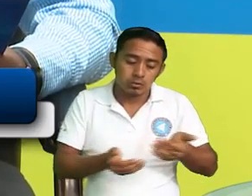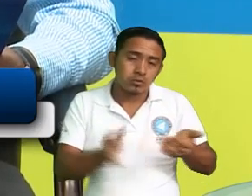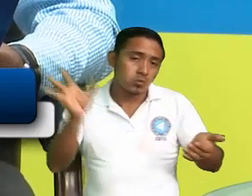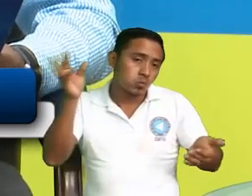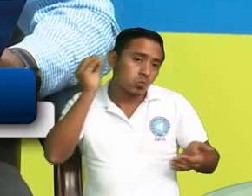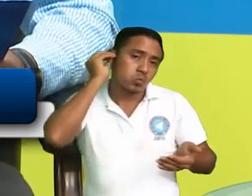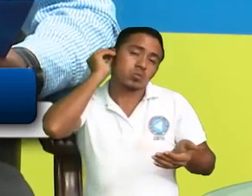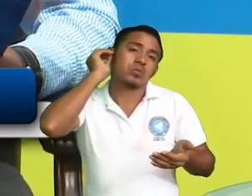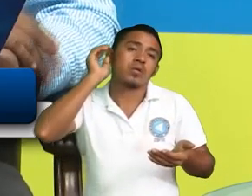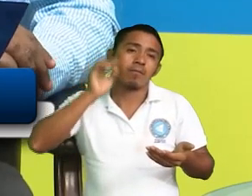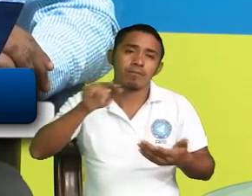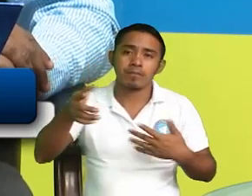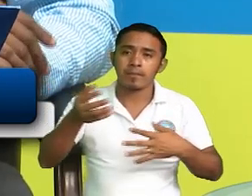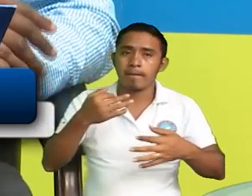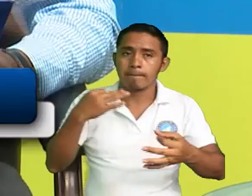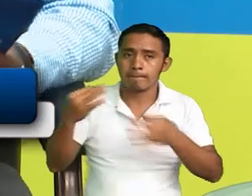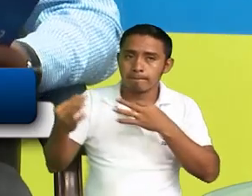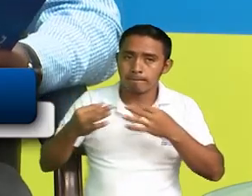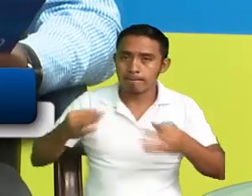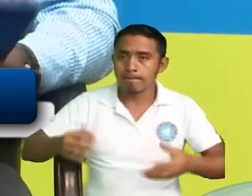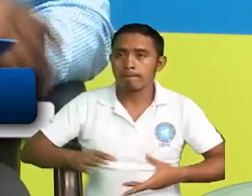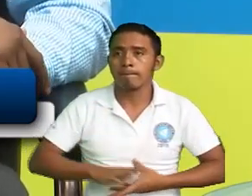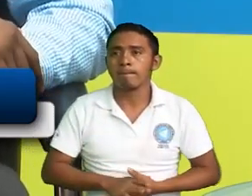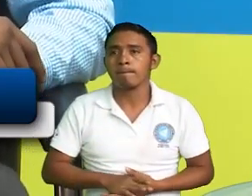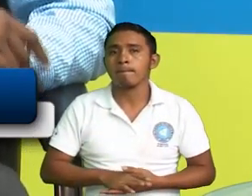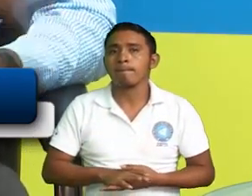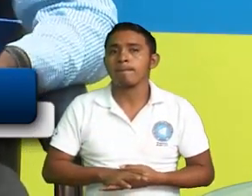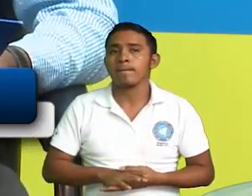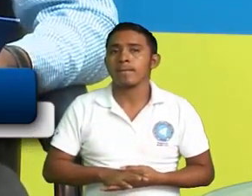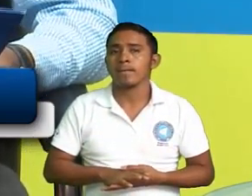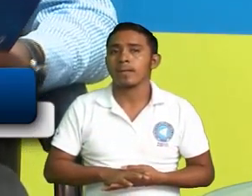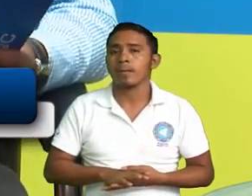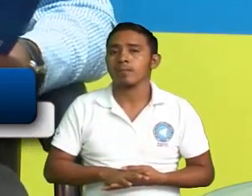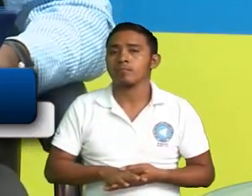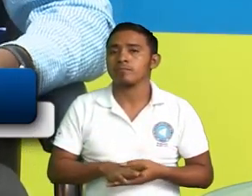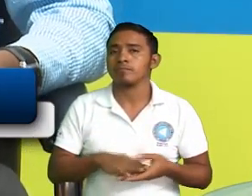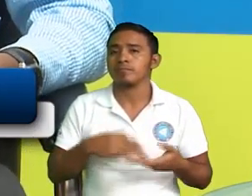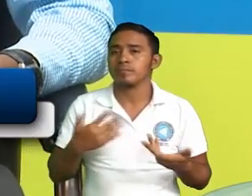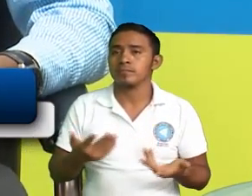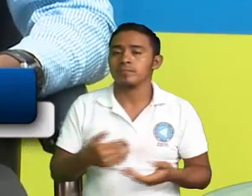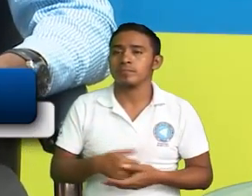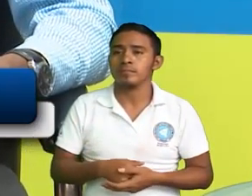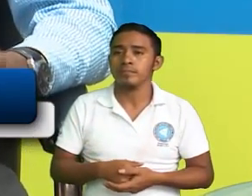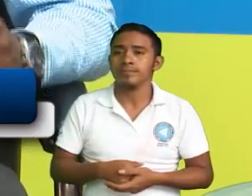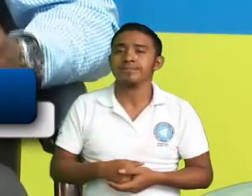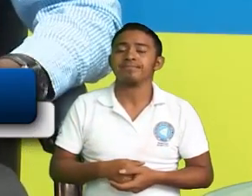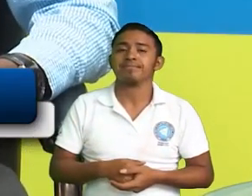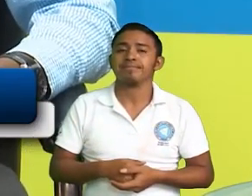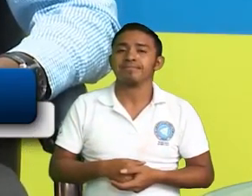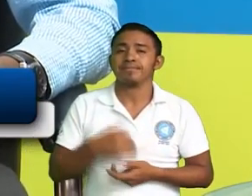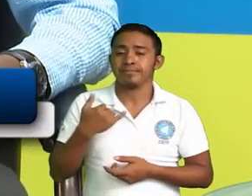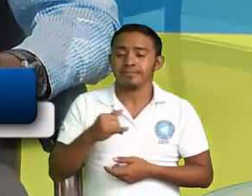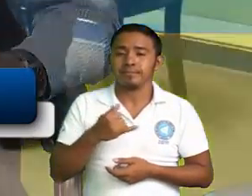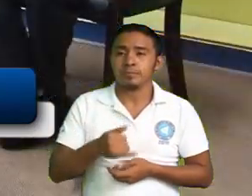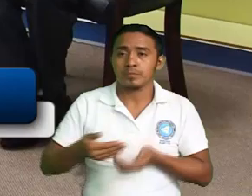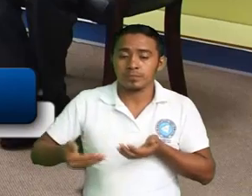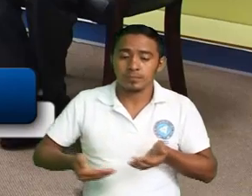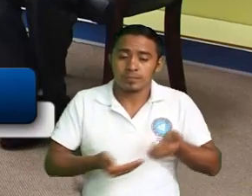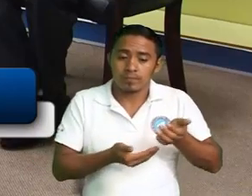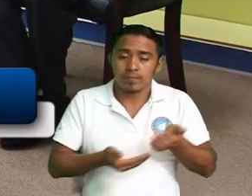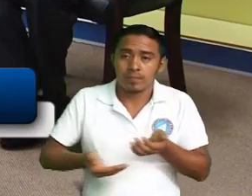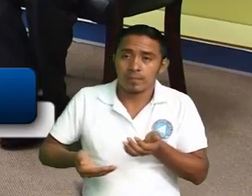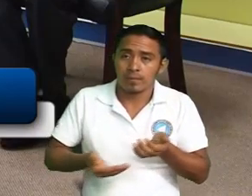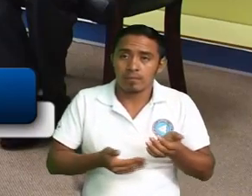en el oído. Usted me hacía la aclaración y quiero que me lo... Que lo aclare a los televidentes. Lo que pasa es que los niños que no